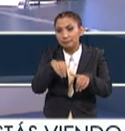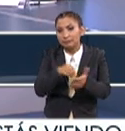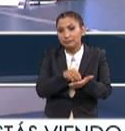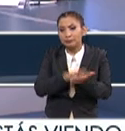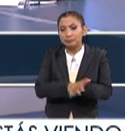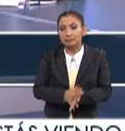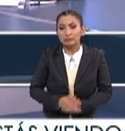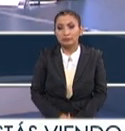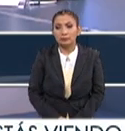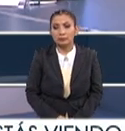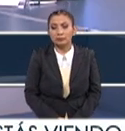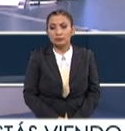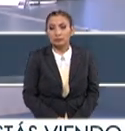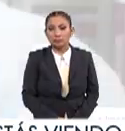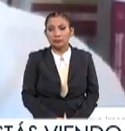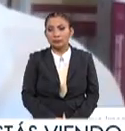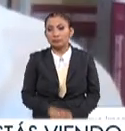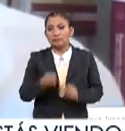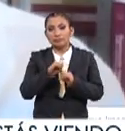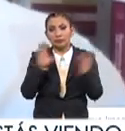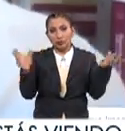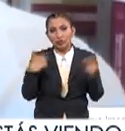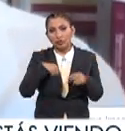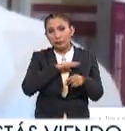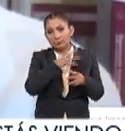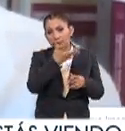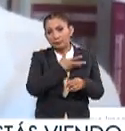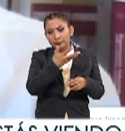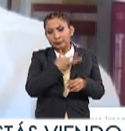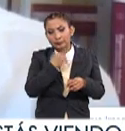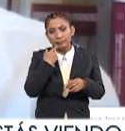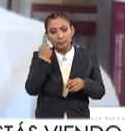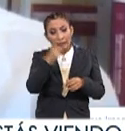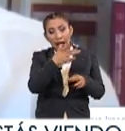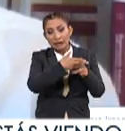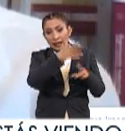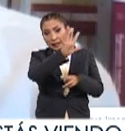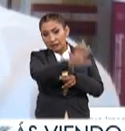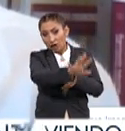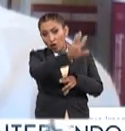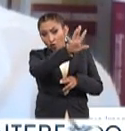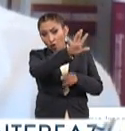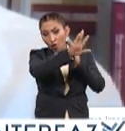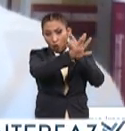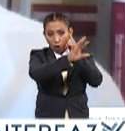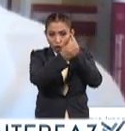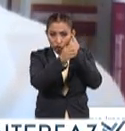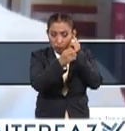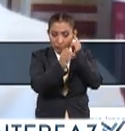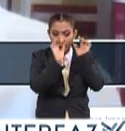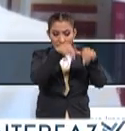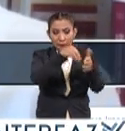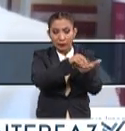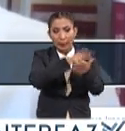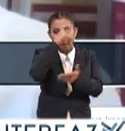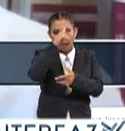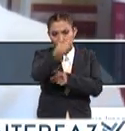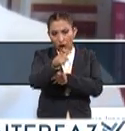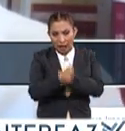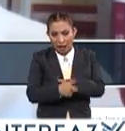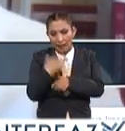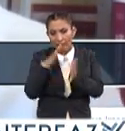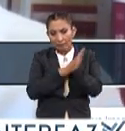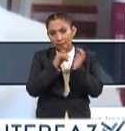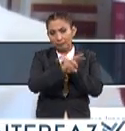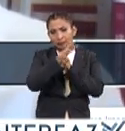inscribir. Así es, bueno, tenemos todavía inscripciones hasta el día 5 de octubre en la plataforma México X,